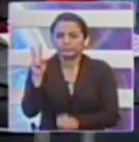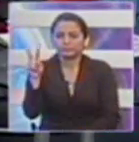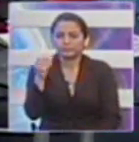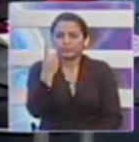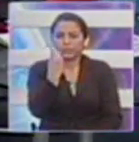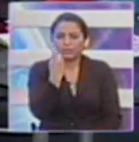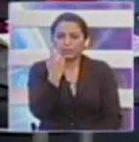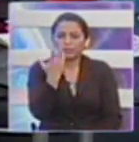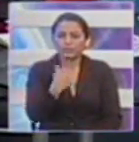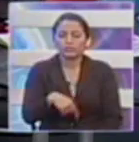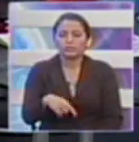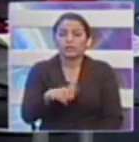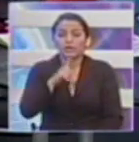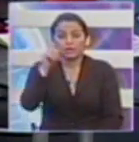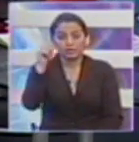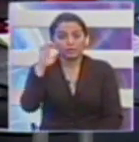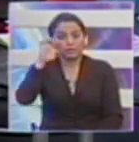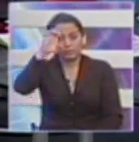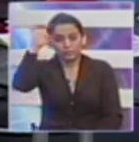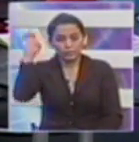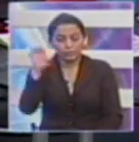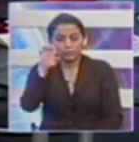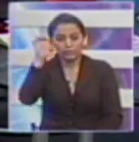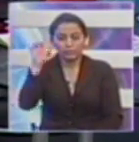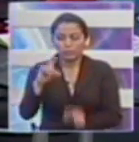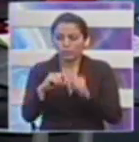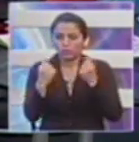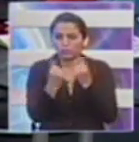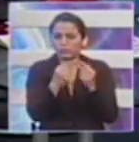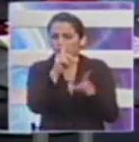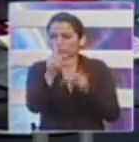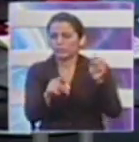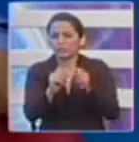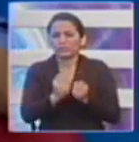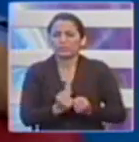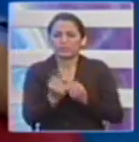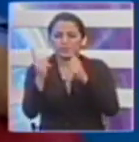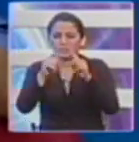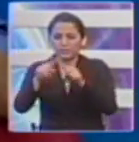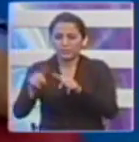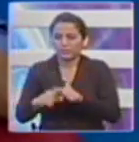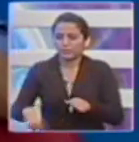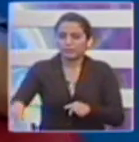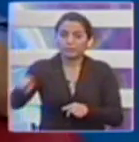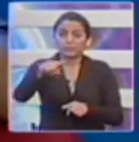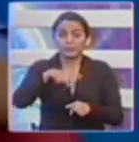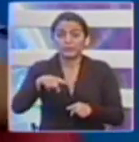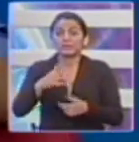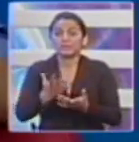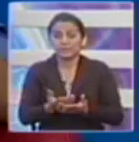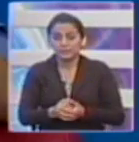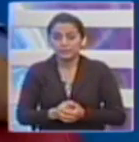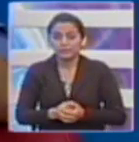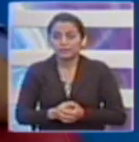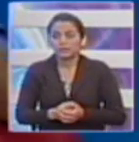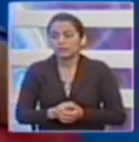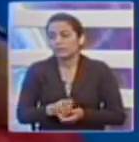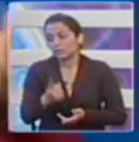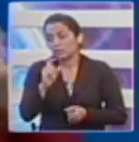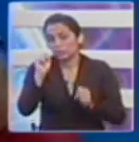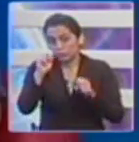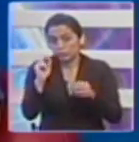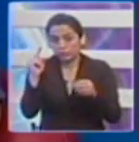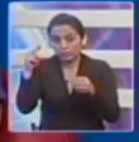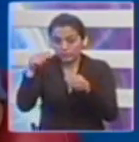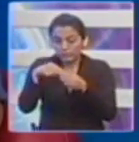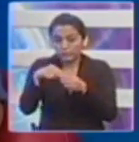migrantes, congregados en un grupo concientizado de que por un estudio sociológico los migrantes podíamos participar en política, vinimos